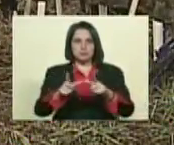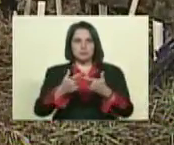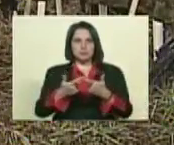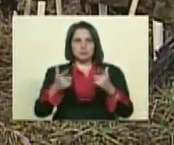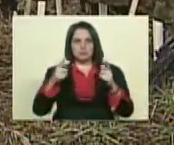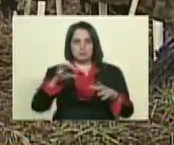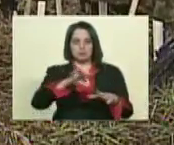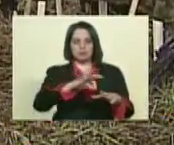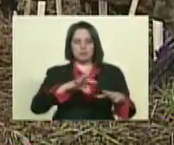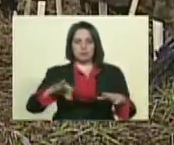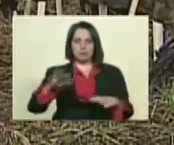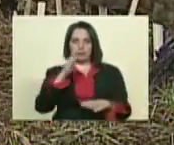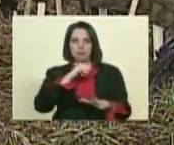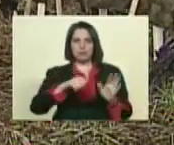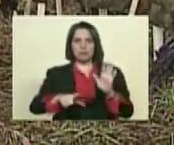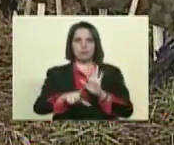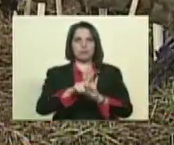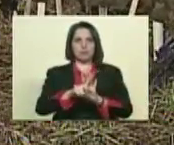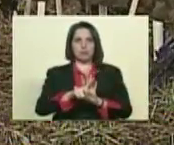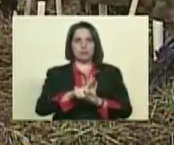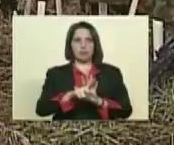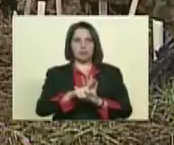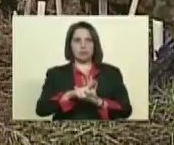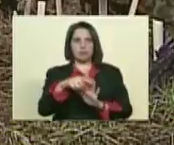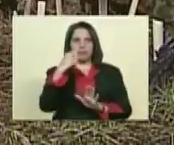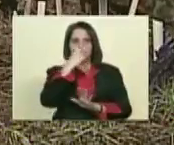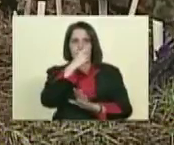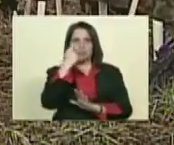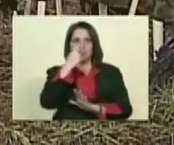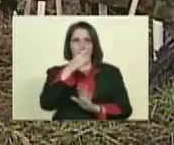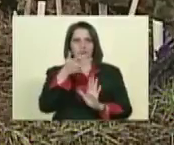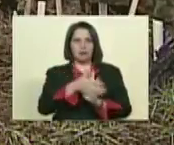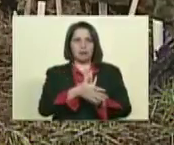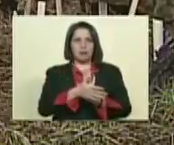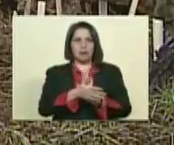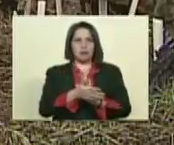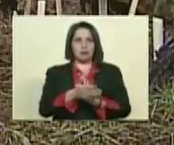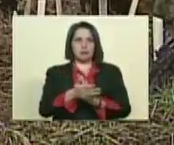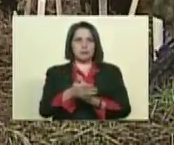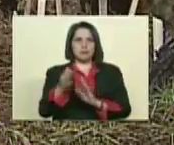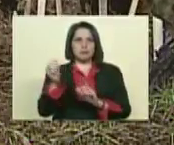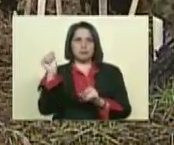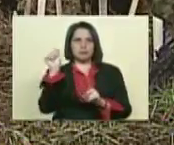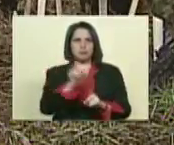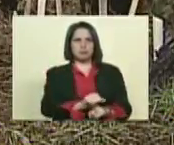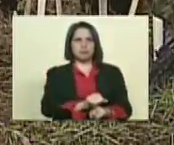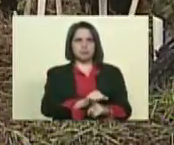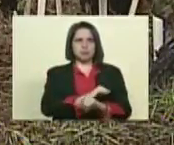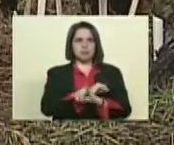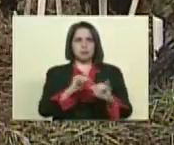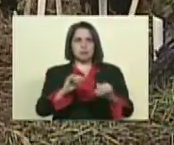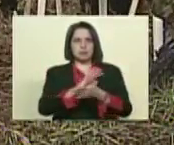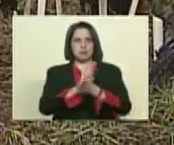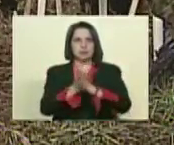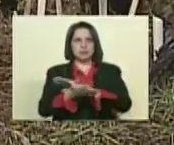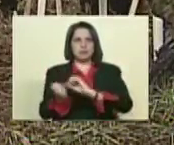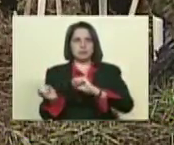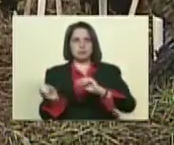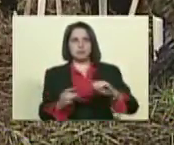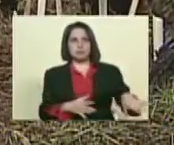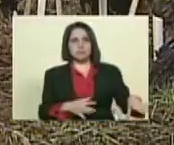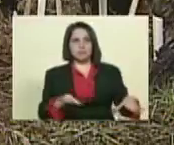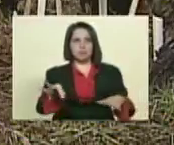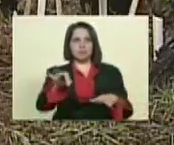cultivo ilícito. Esta operación tiene como objetivo la destrucción, erradicación del cultivo